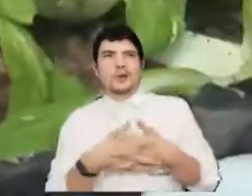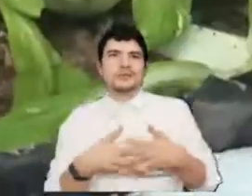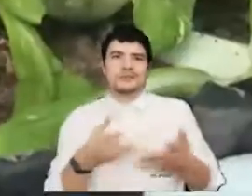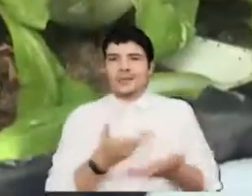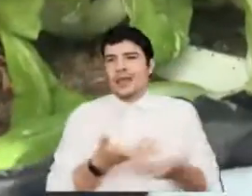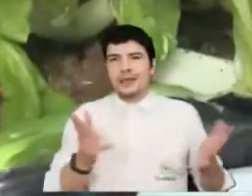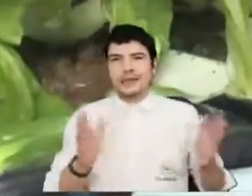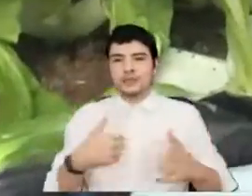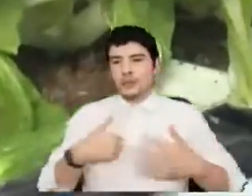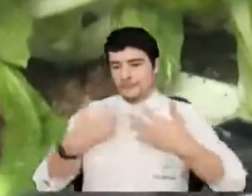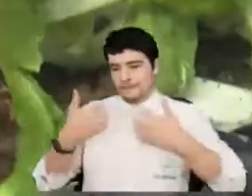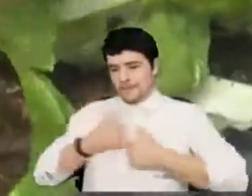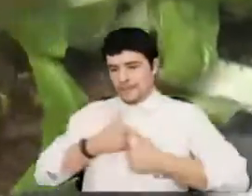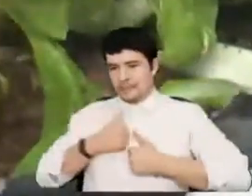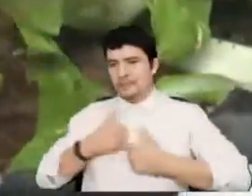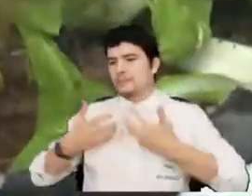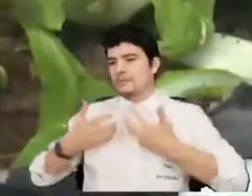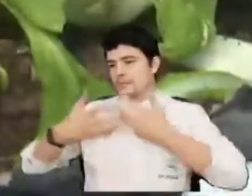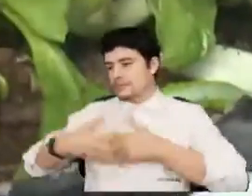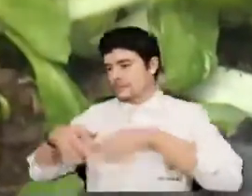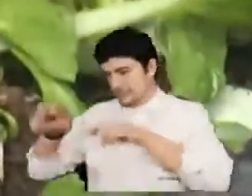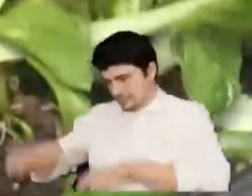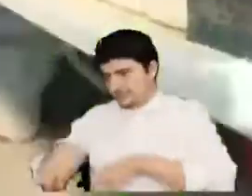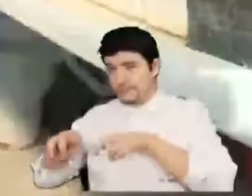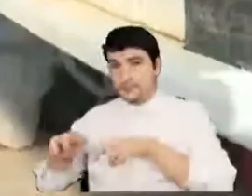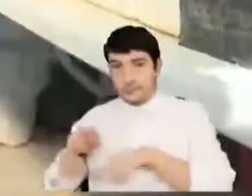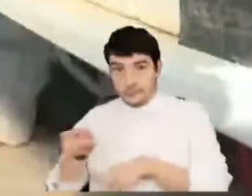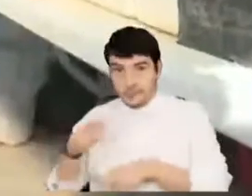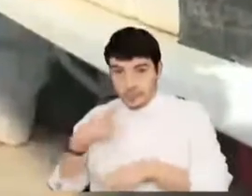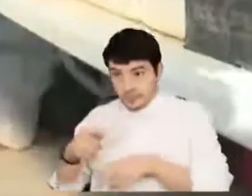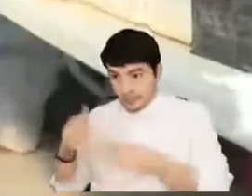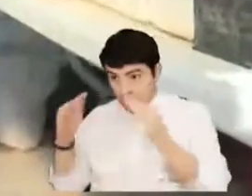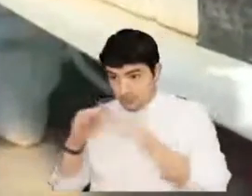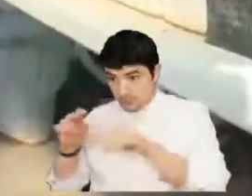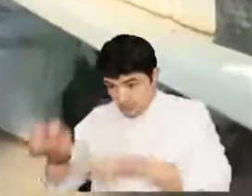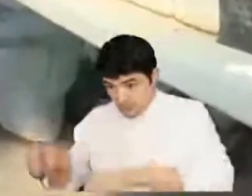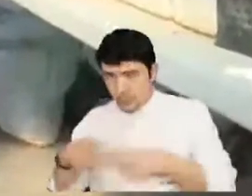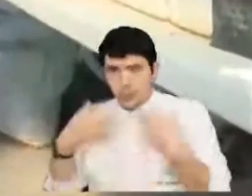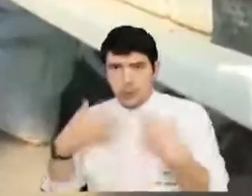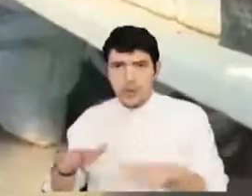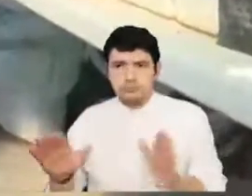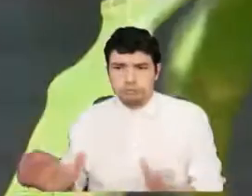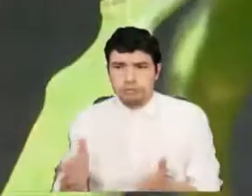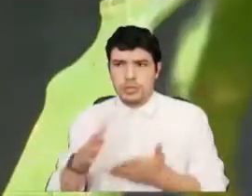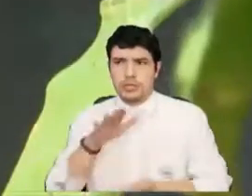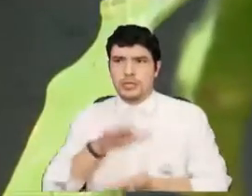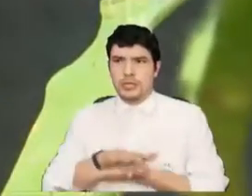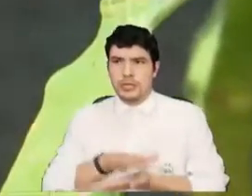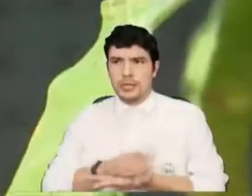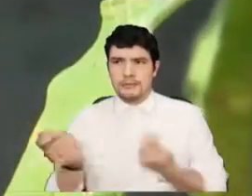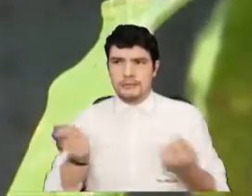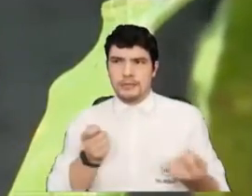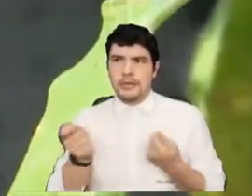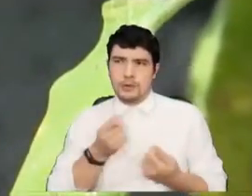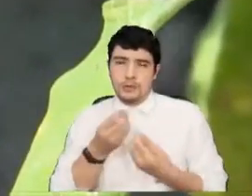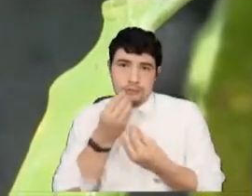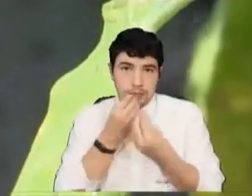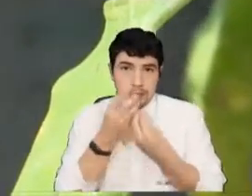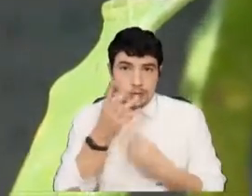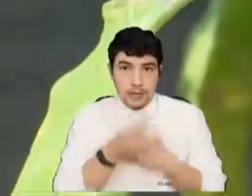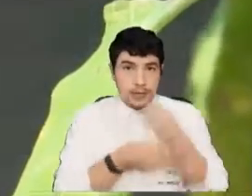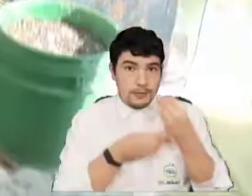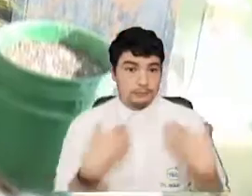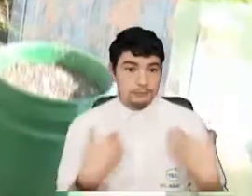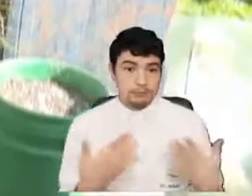economía. Carlina asegura que tener una huerta casera le genera tranquilidad en su seguridad alimentaria, además que le funciona como